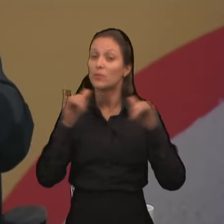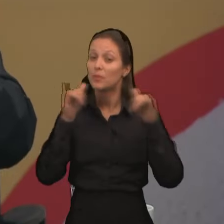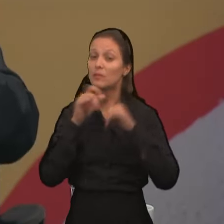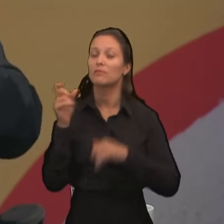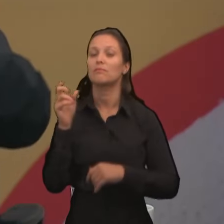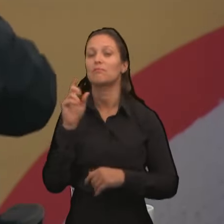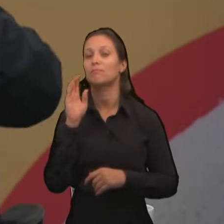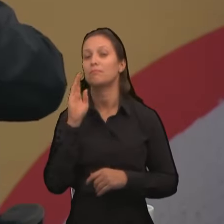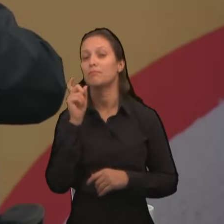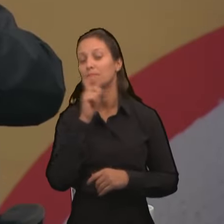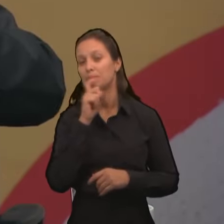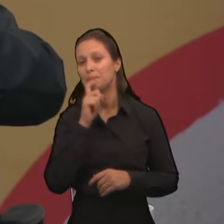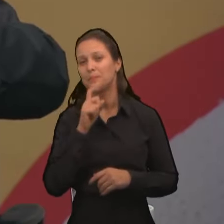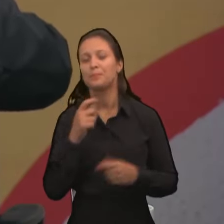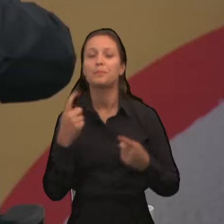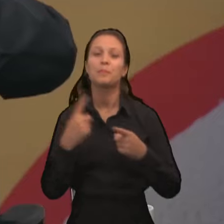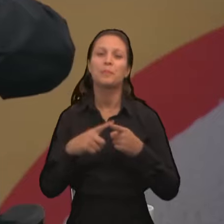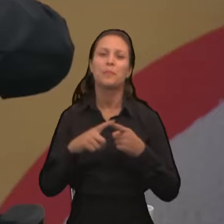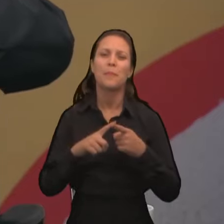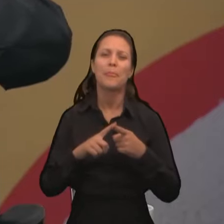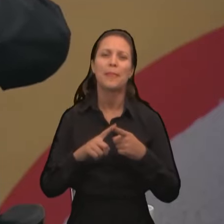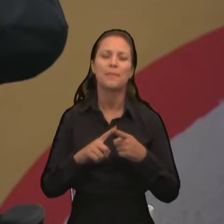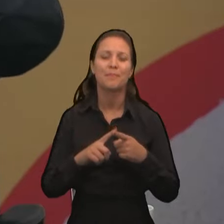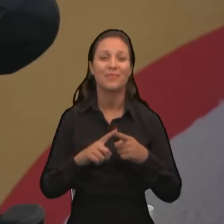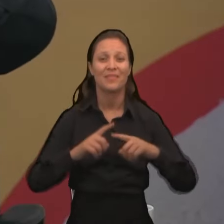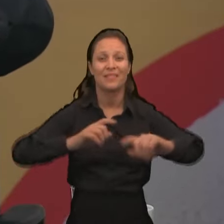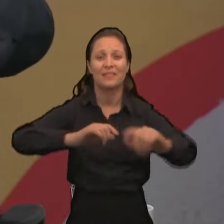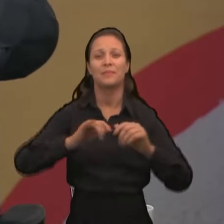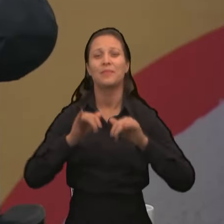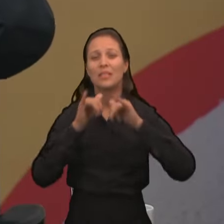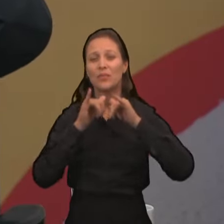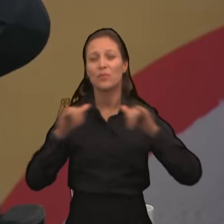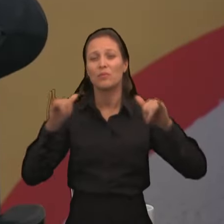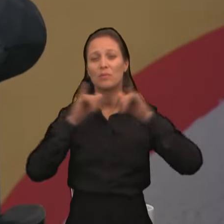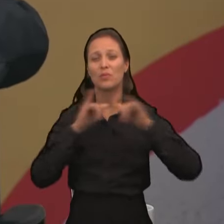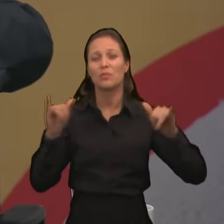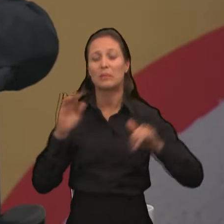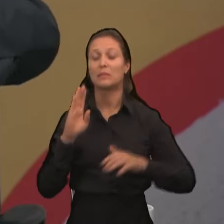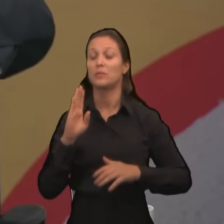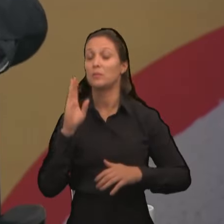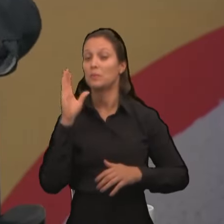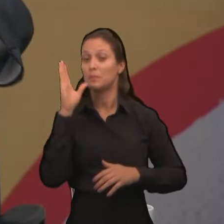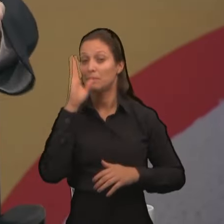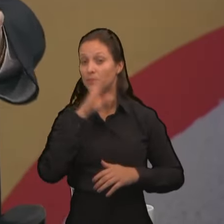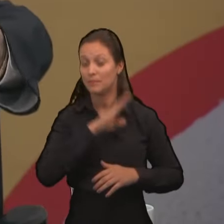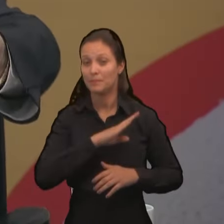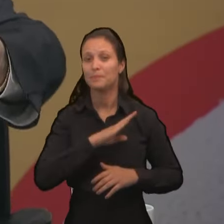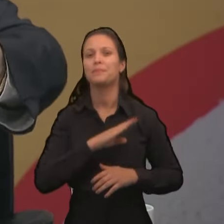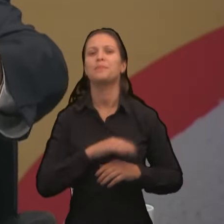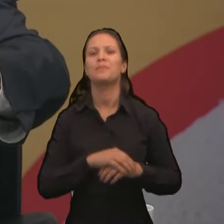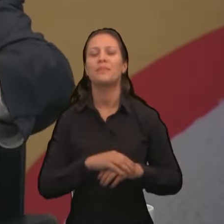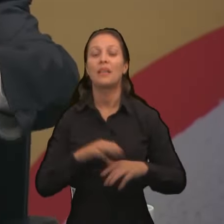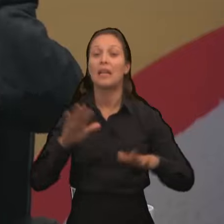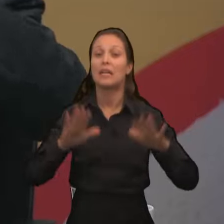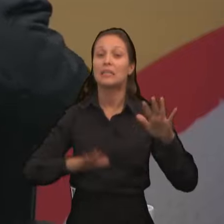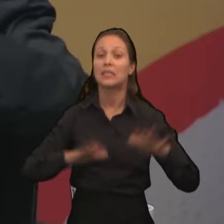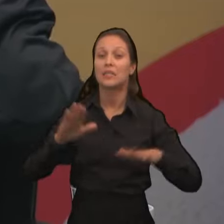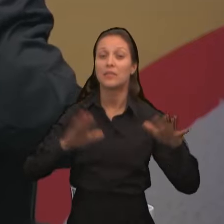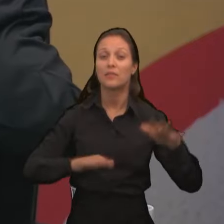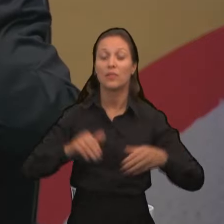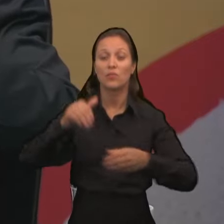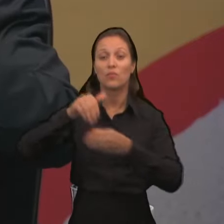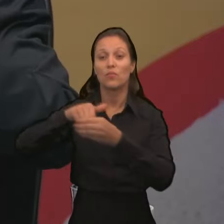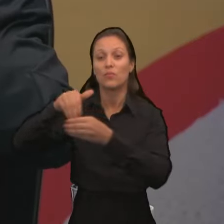desinformación a través del potencial de circulación de la desinformación, de la maldad, sobre todo en